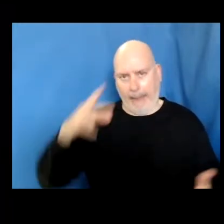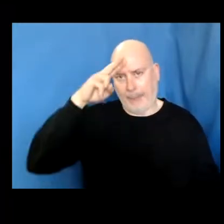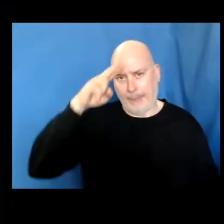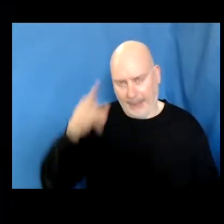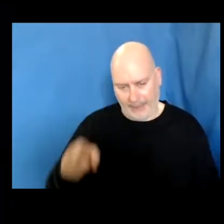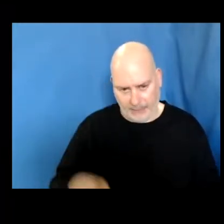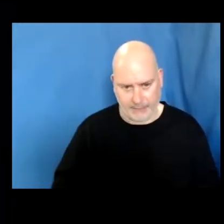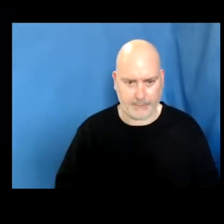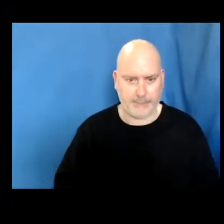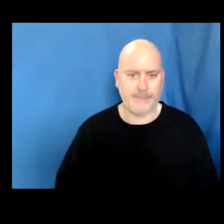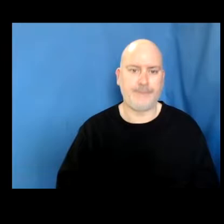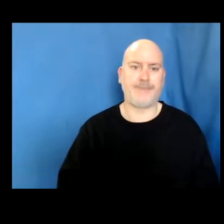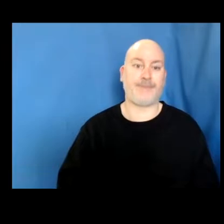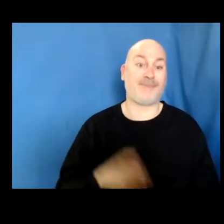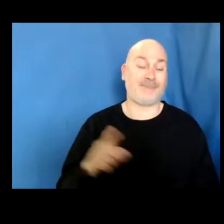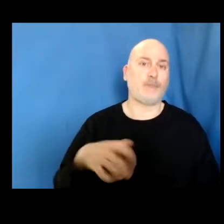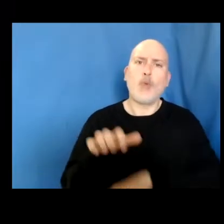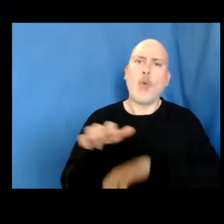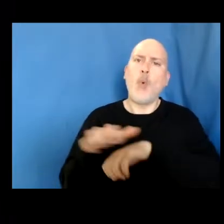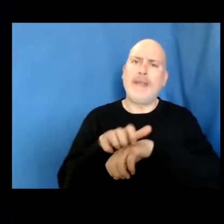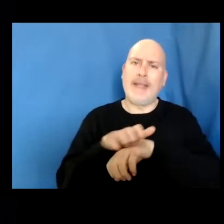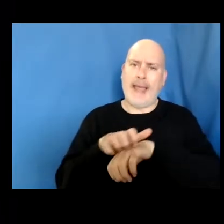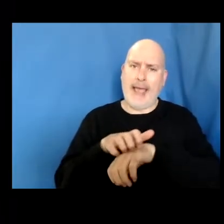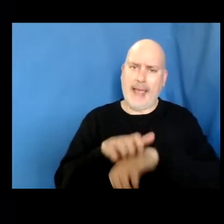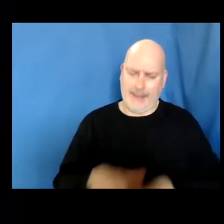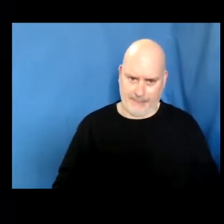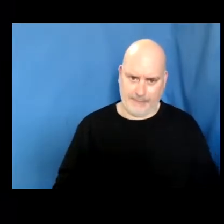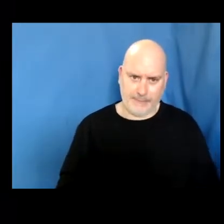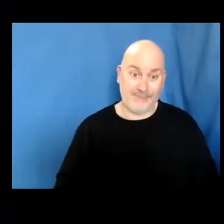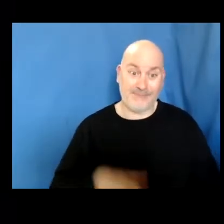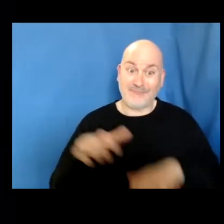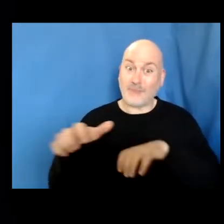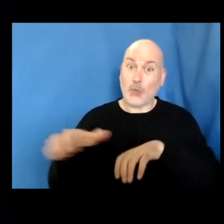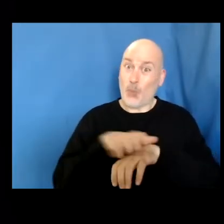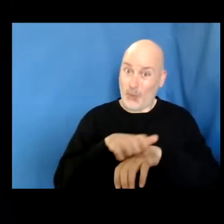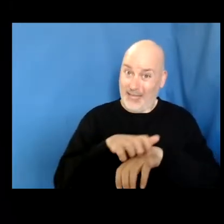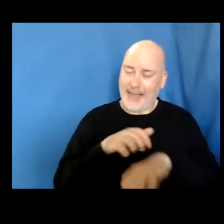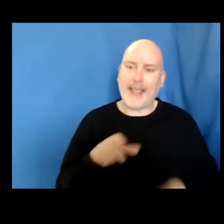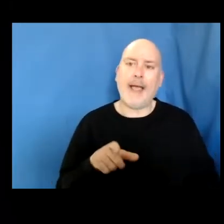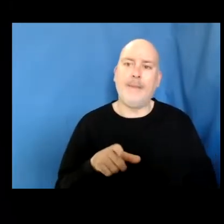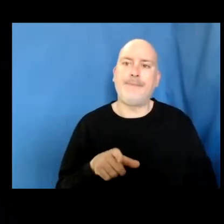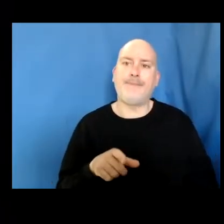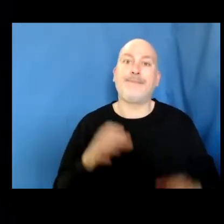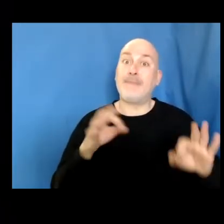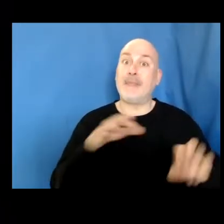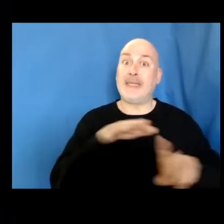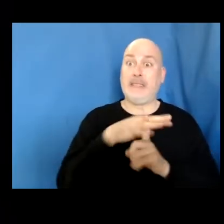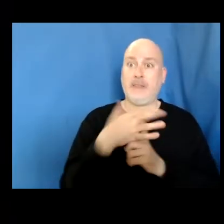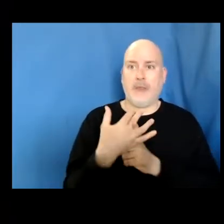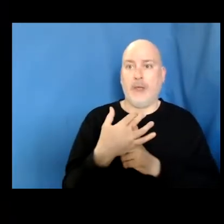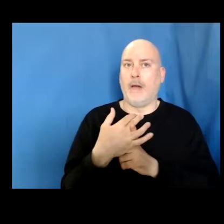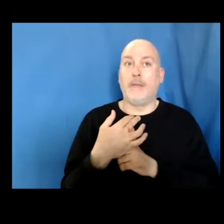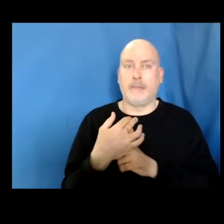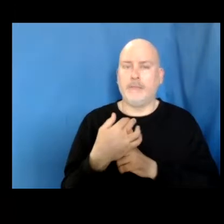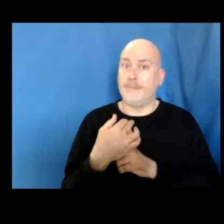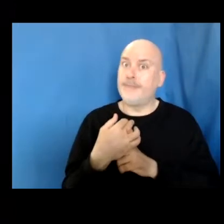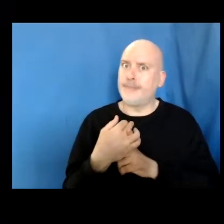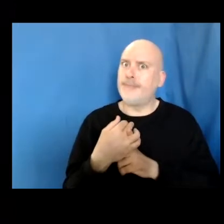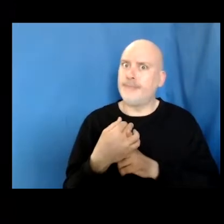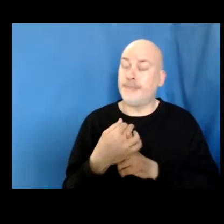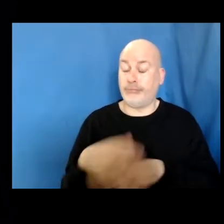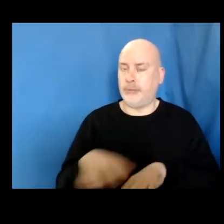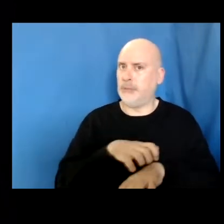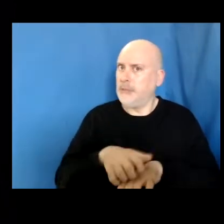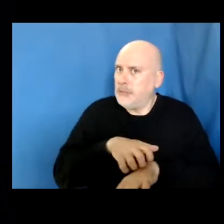Pasamos ahora a hablar sobre la urticaria. La urticaria ya veréis que es una situación que genera bastante picor en